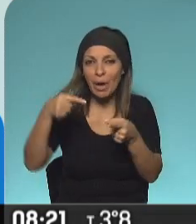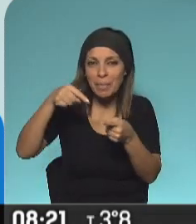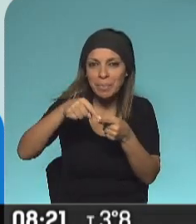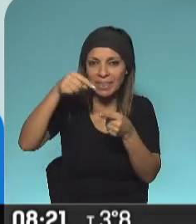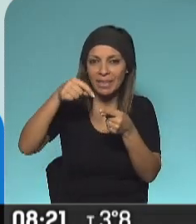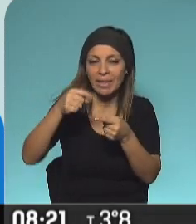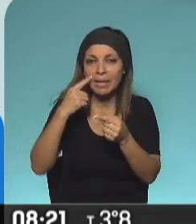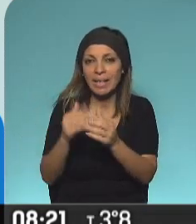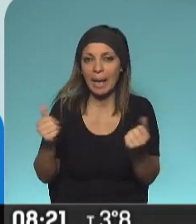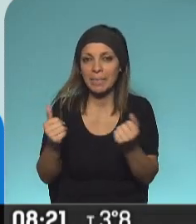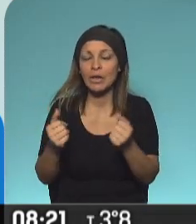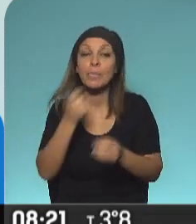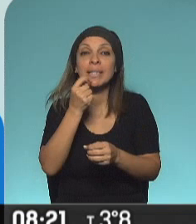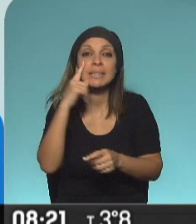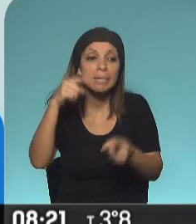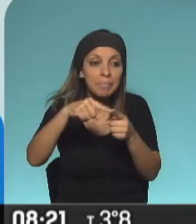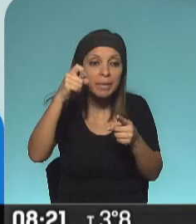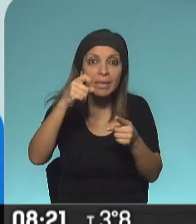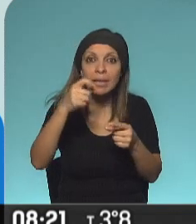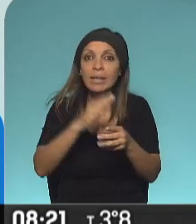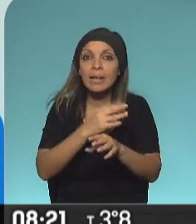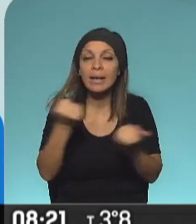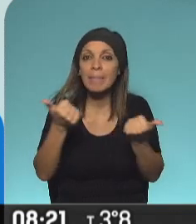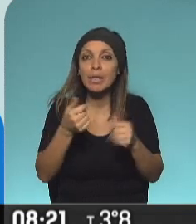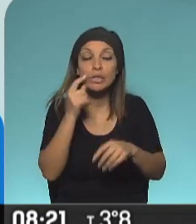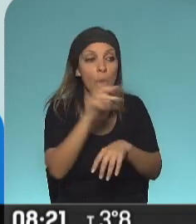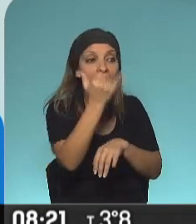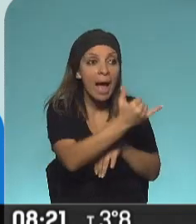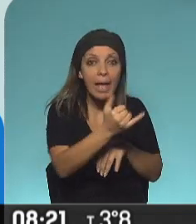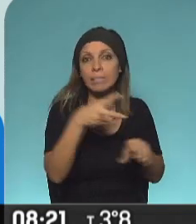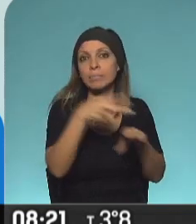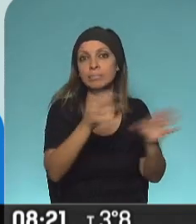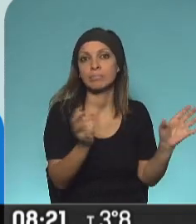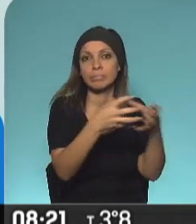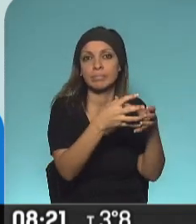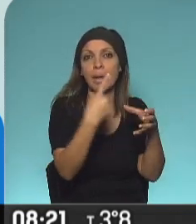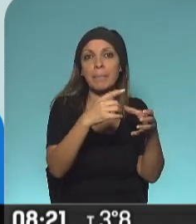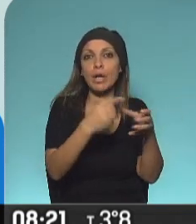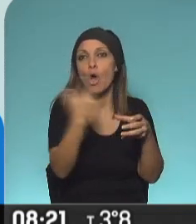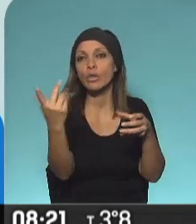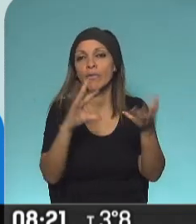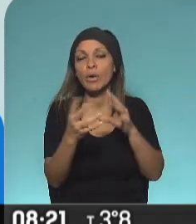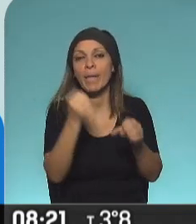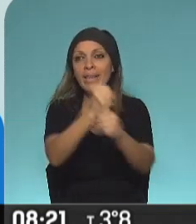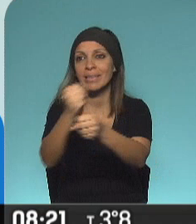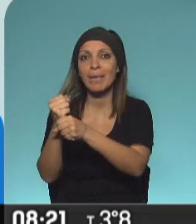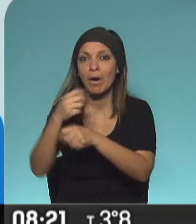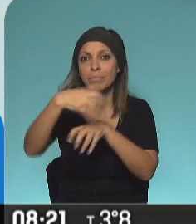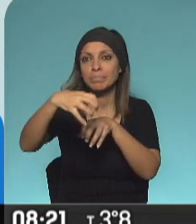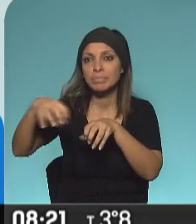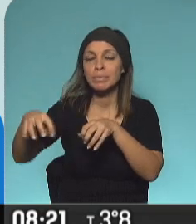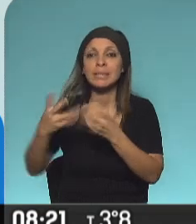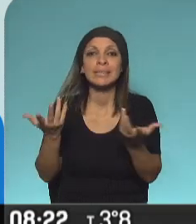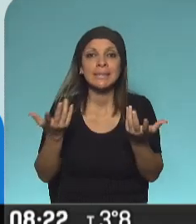porque el detectar corta la circulación barrial, pero no corta los grandes mecanismos de la comunidad. Y entonces nosotros cortamos los mecanismos de